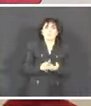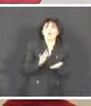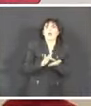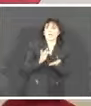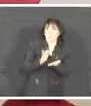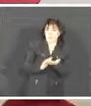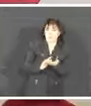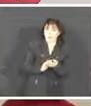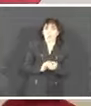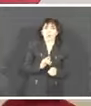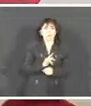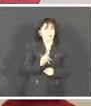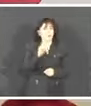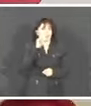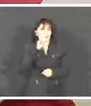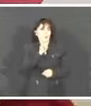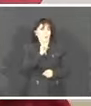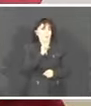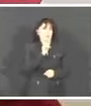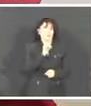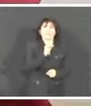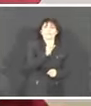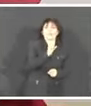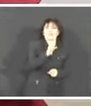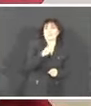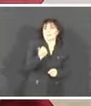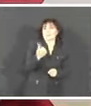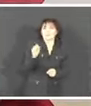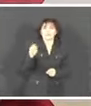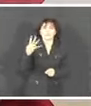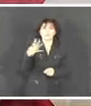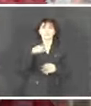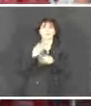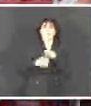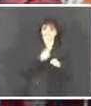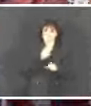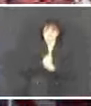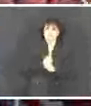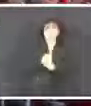todas las mujeres de 60 a 64 años de edad.